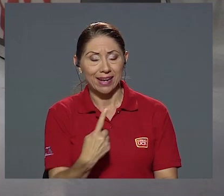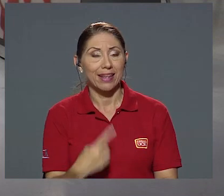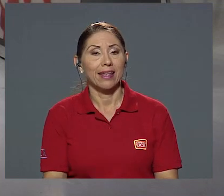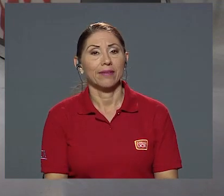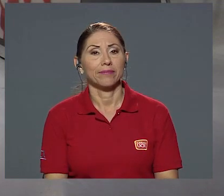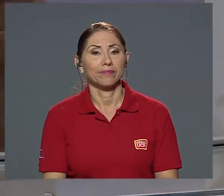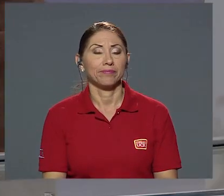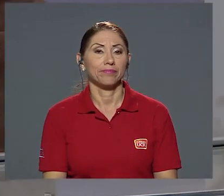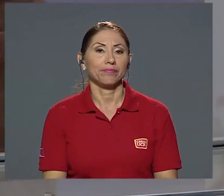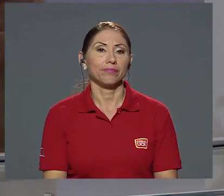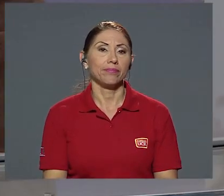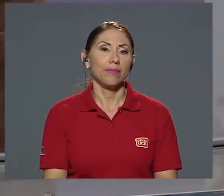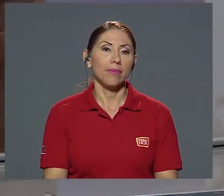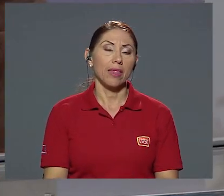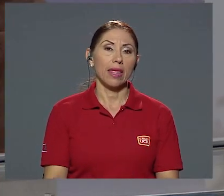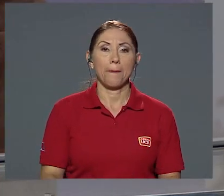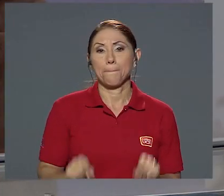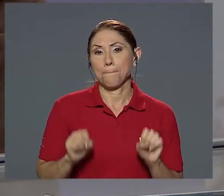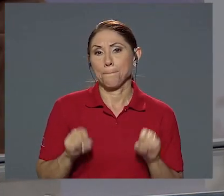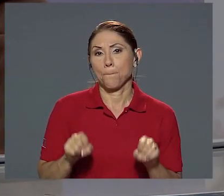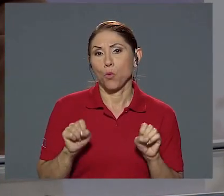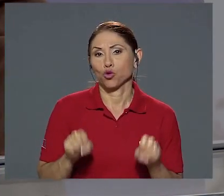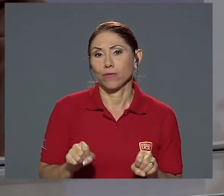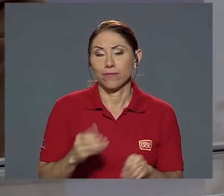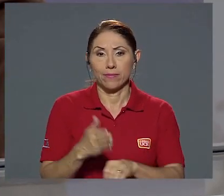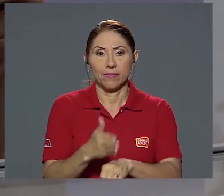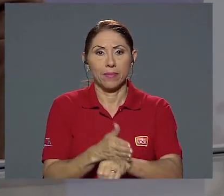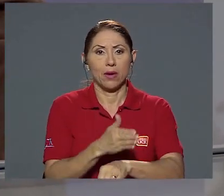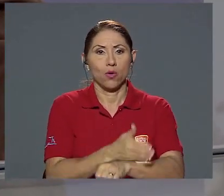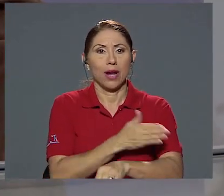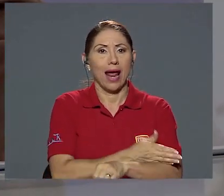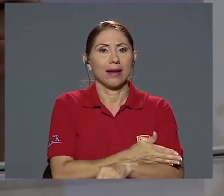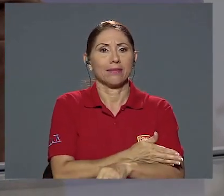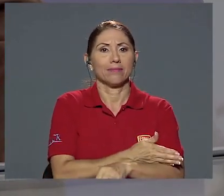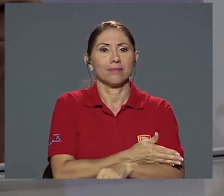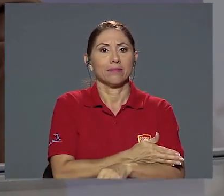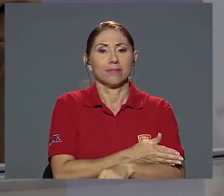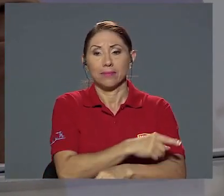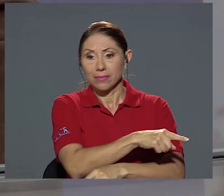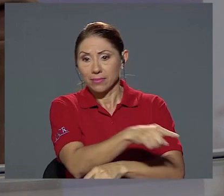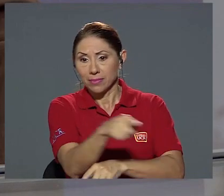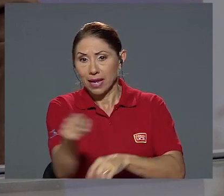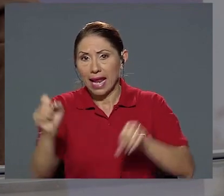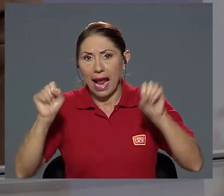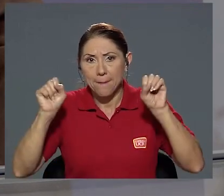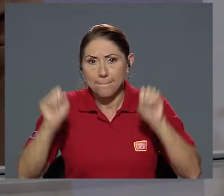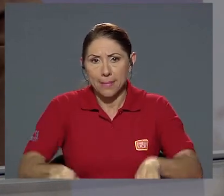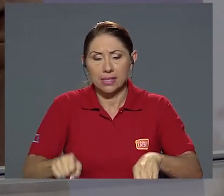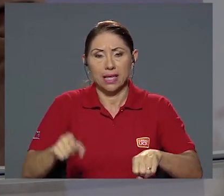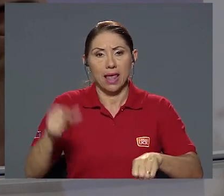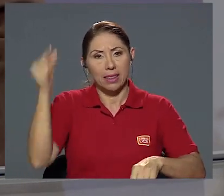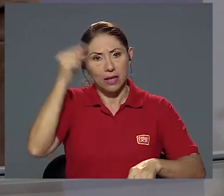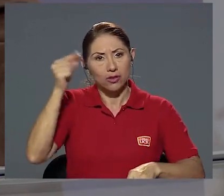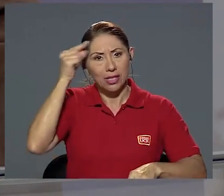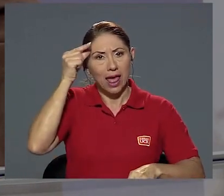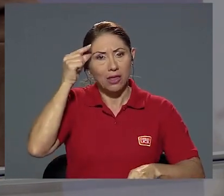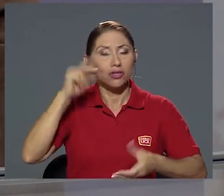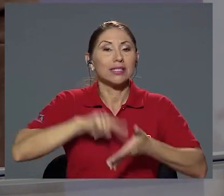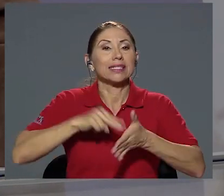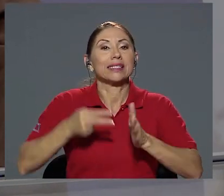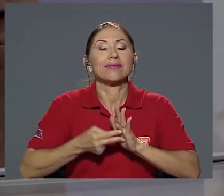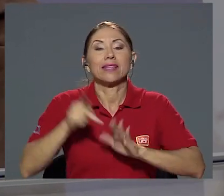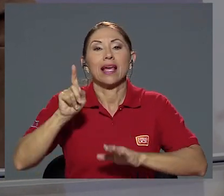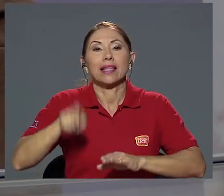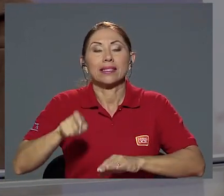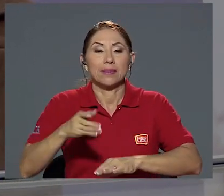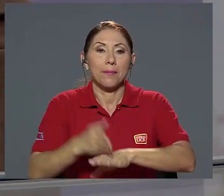que la posibilidad de mejorar la capacidad de los estados pasa necesariamente por mejorar las